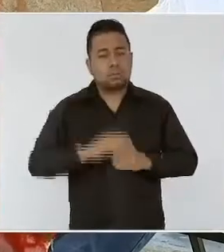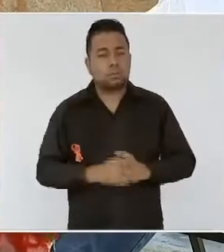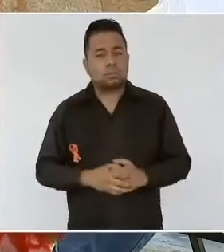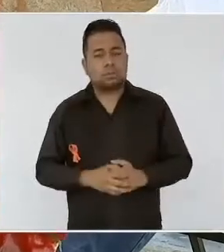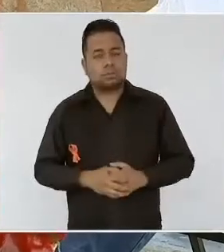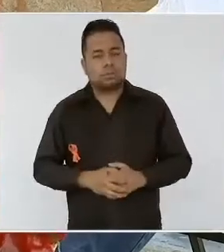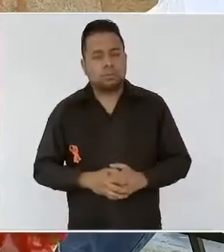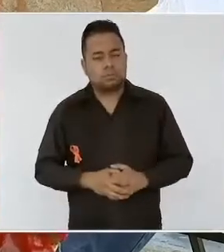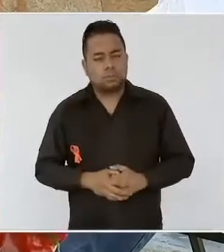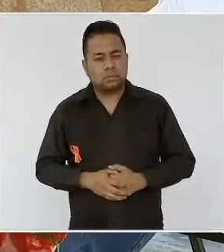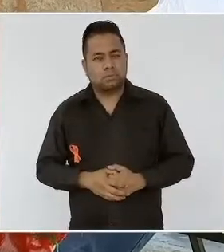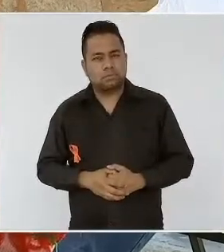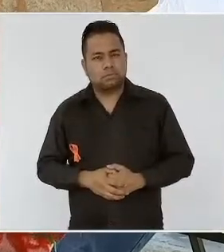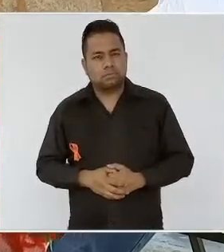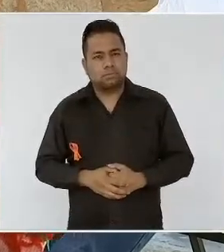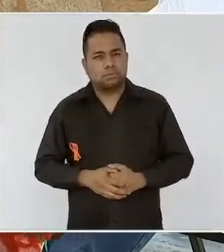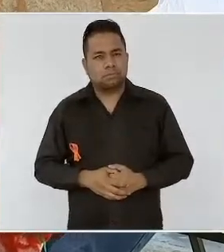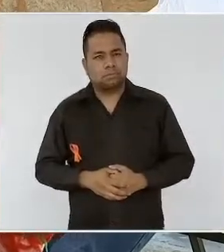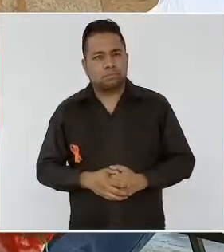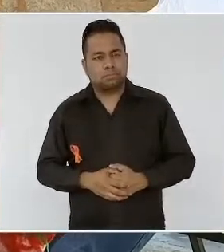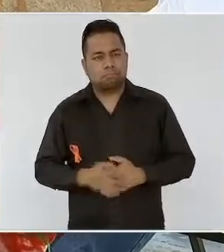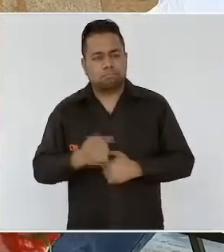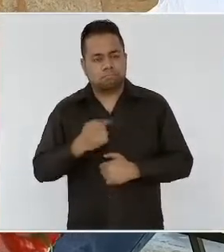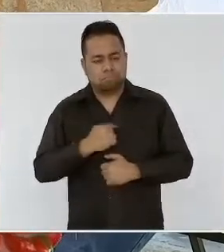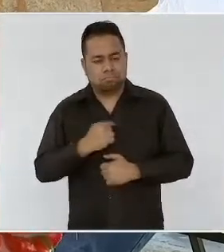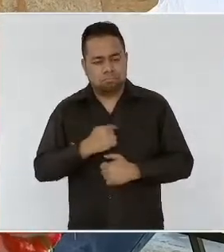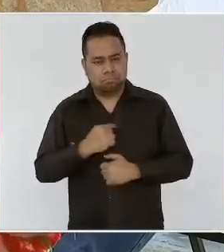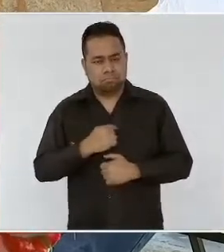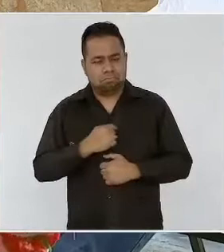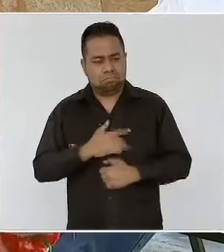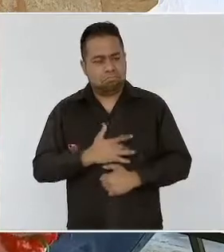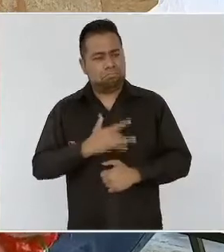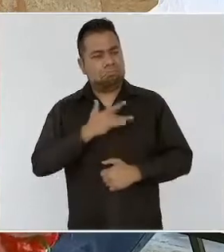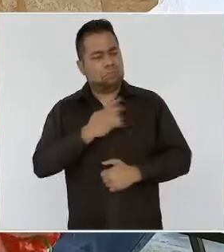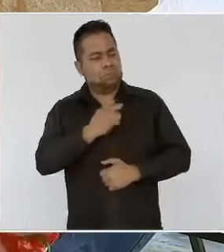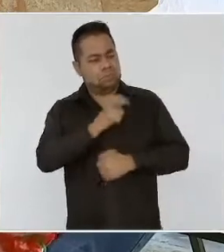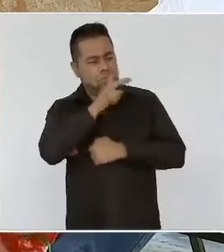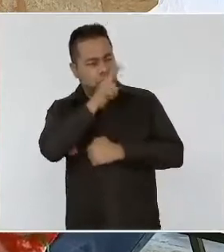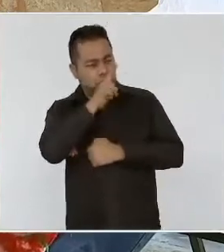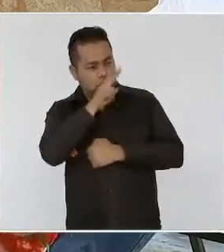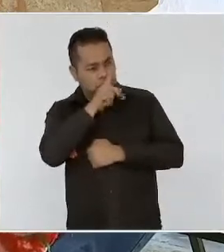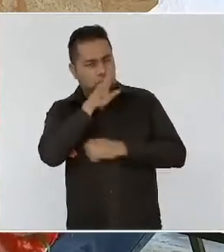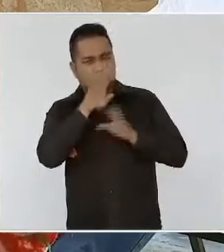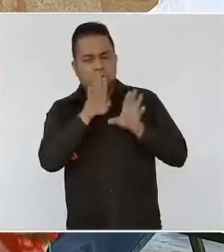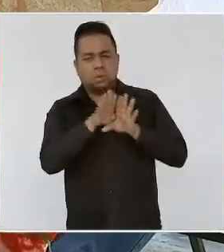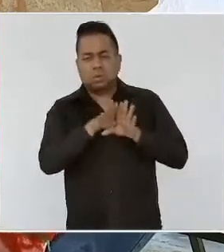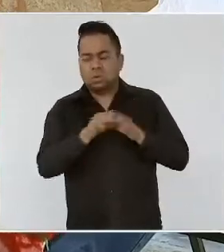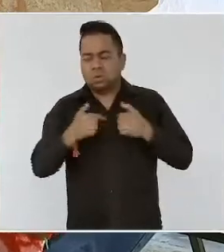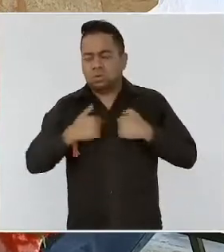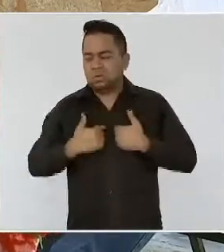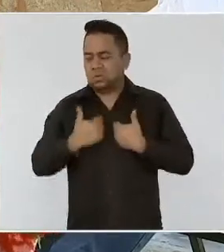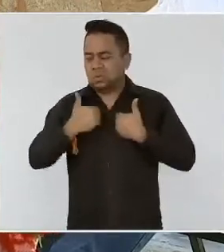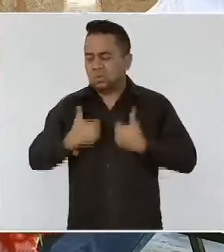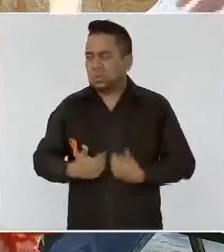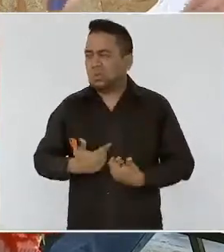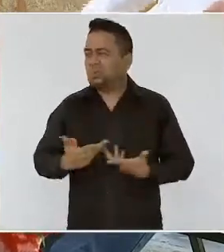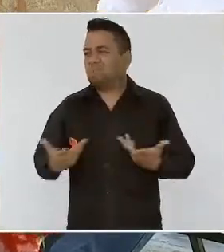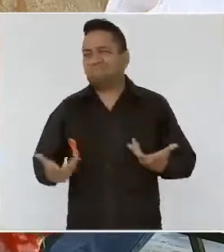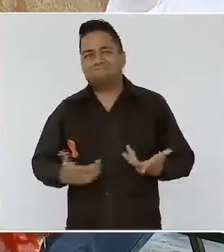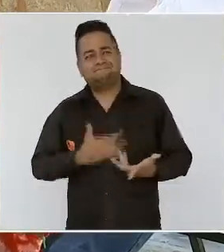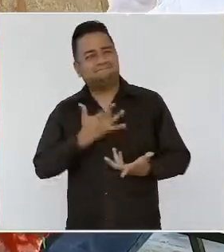me parece que esa misma preocupación que yo tenía de pertenecer